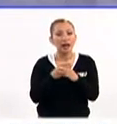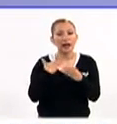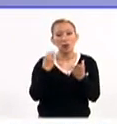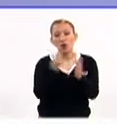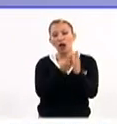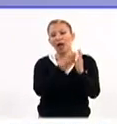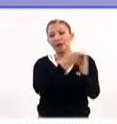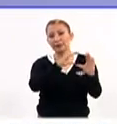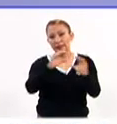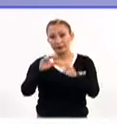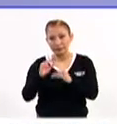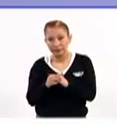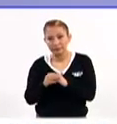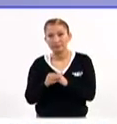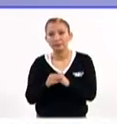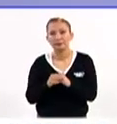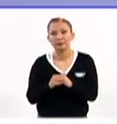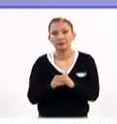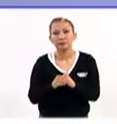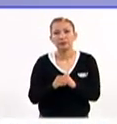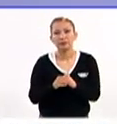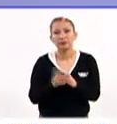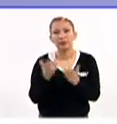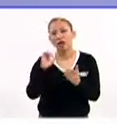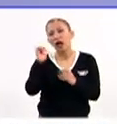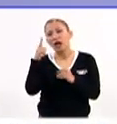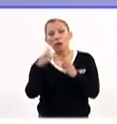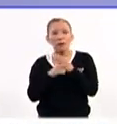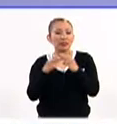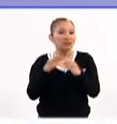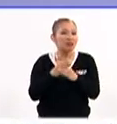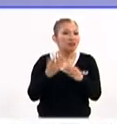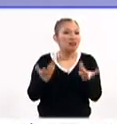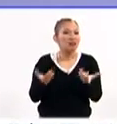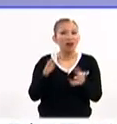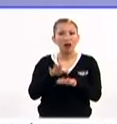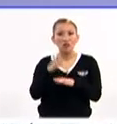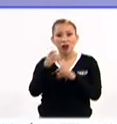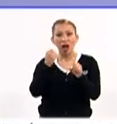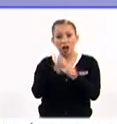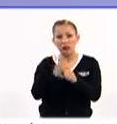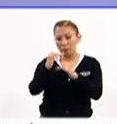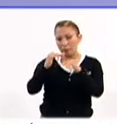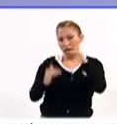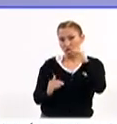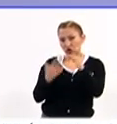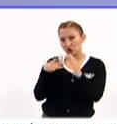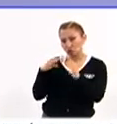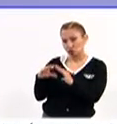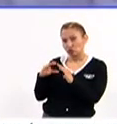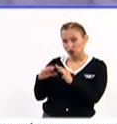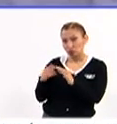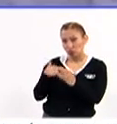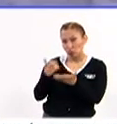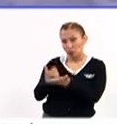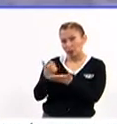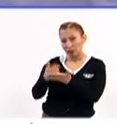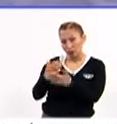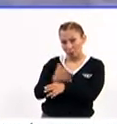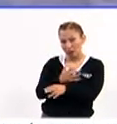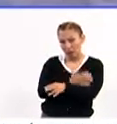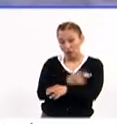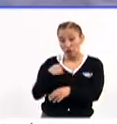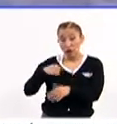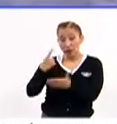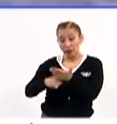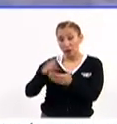dando clases en alguna materia de un año inferior al nuestro. Y yo en